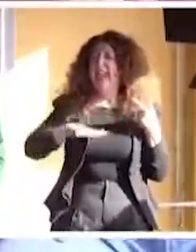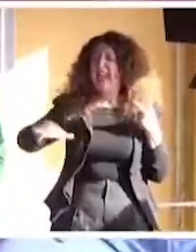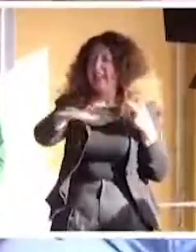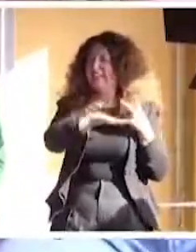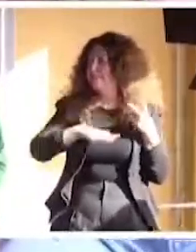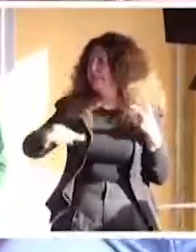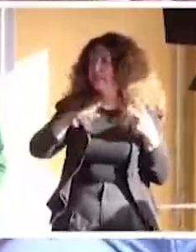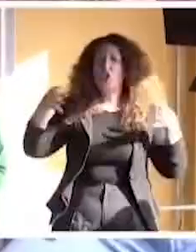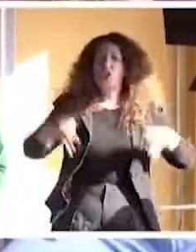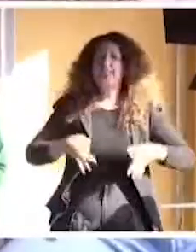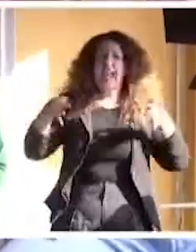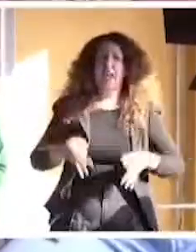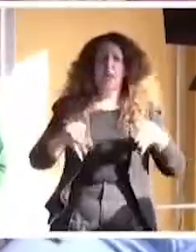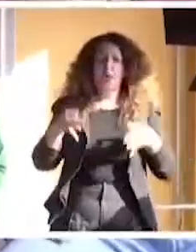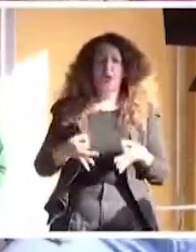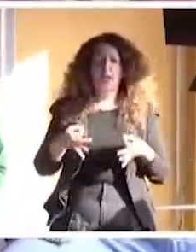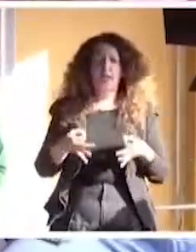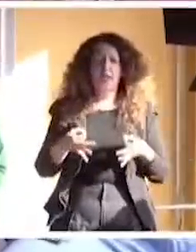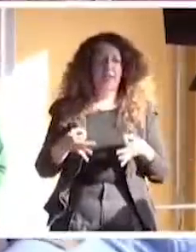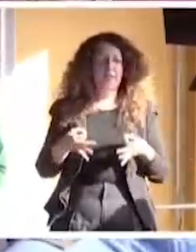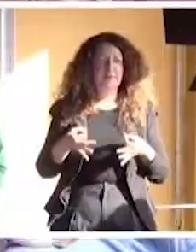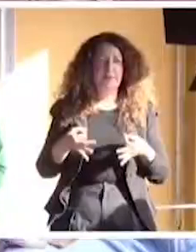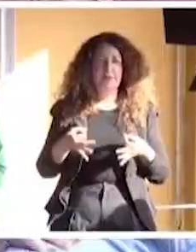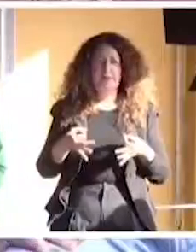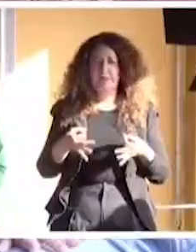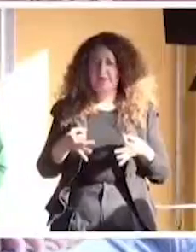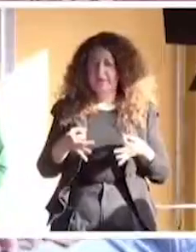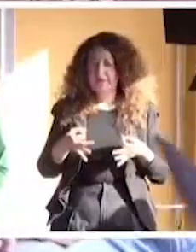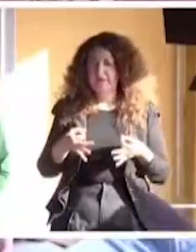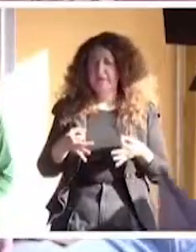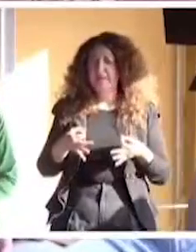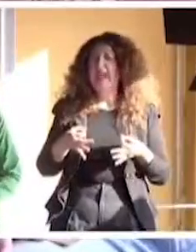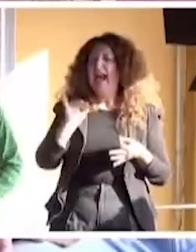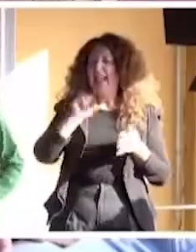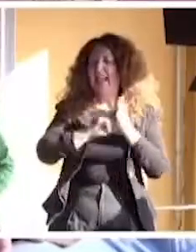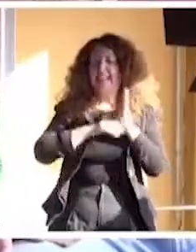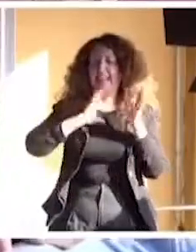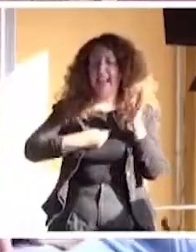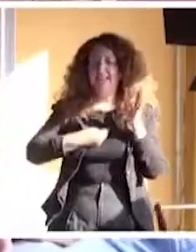espacios seguros, libres de transfobia.